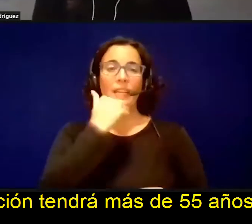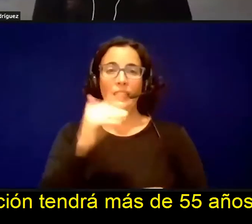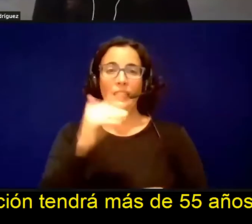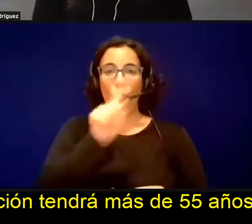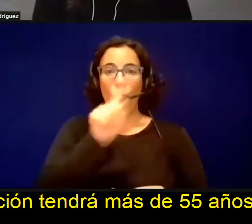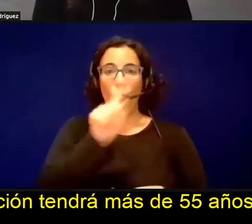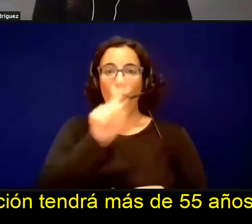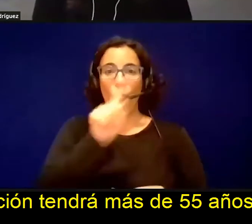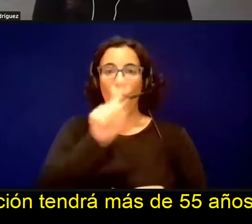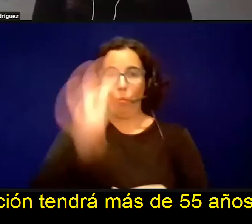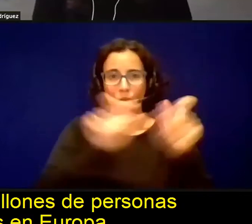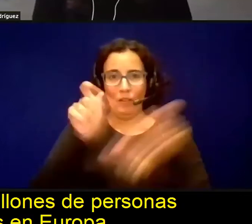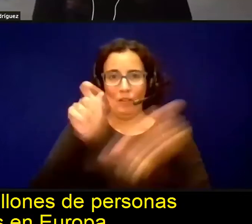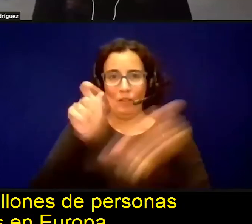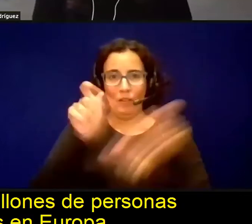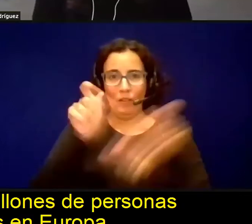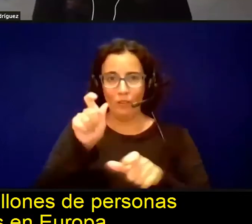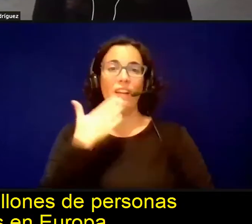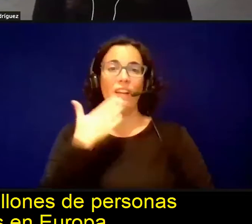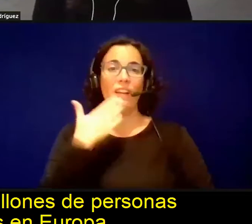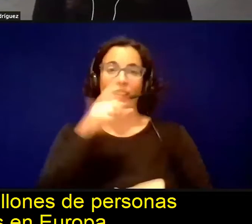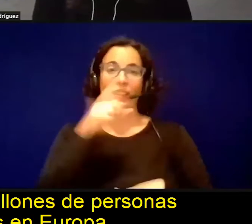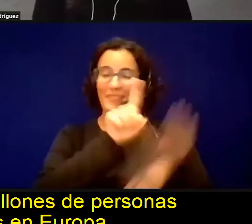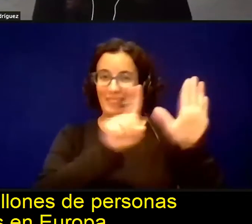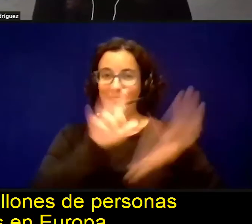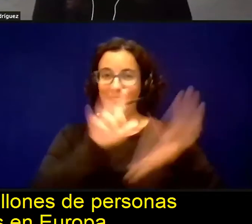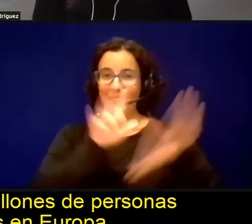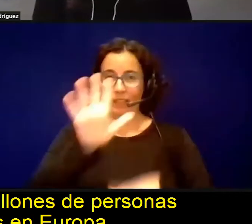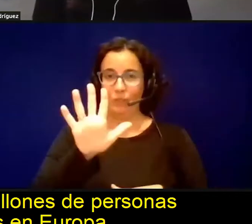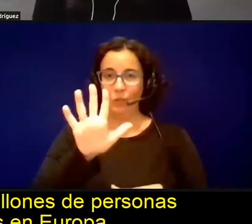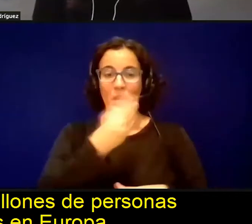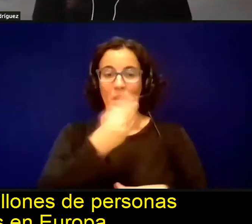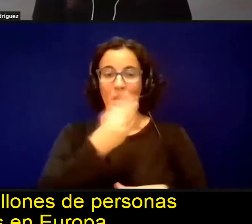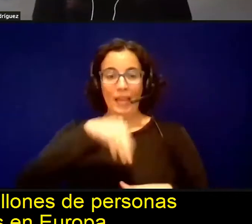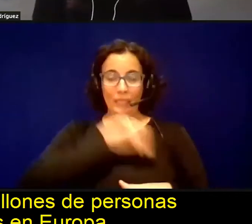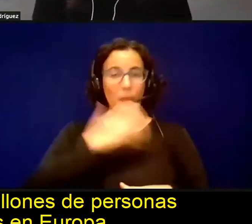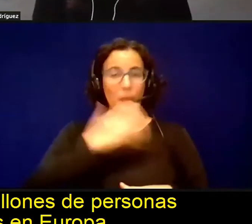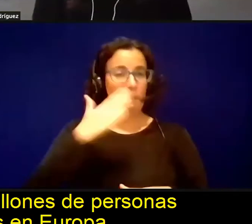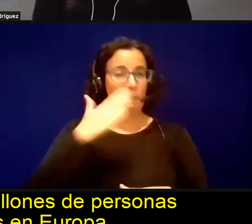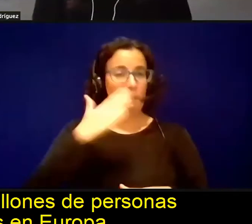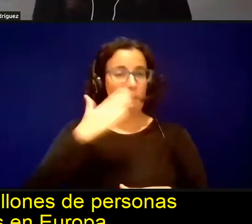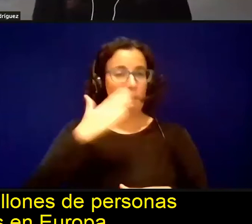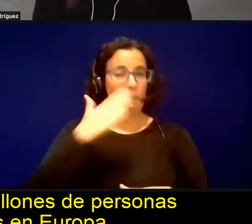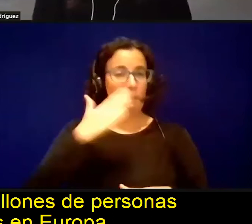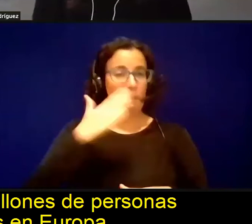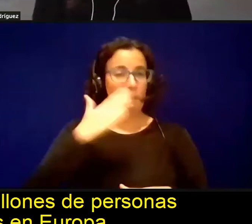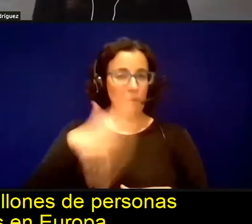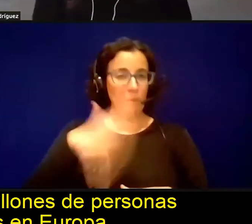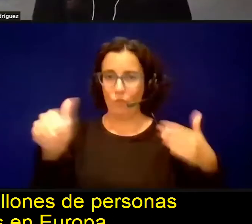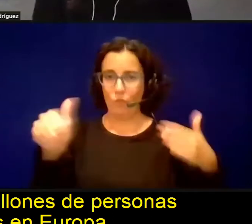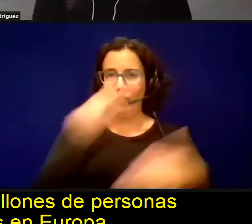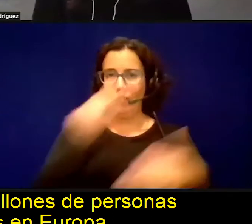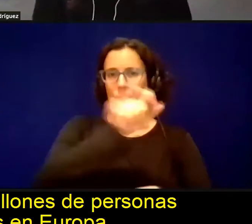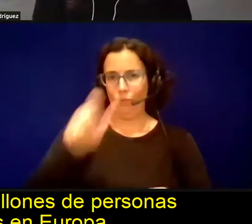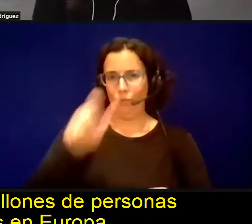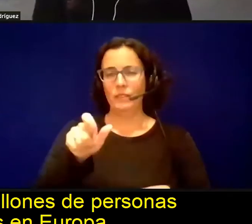más de 65 años. En España esta cifra se estima que supere los 15 millones de personas, prácticamente más